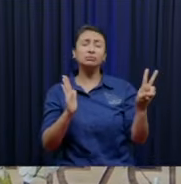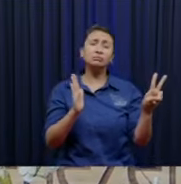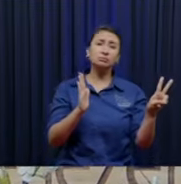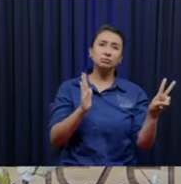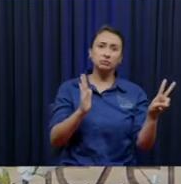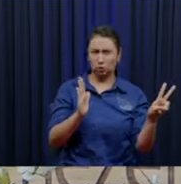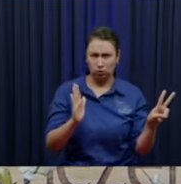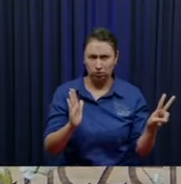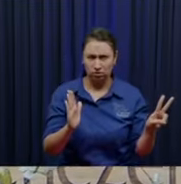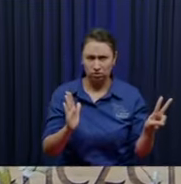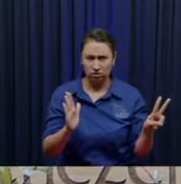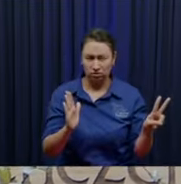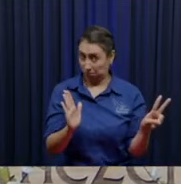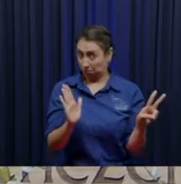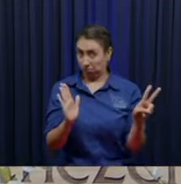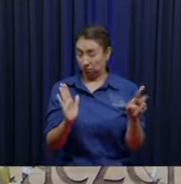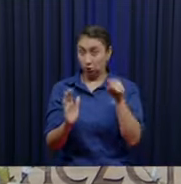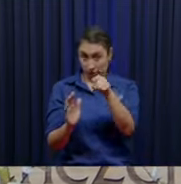¿No?